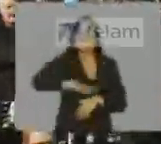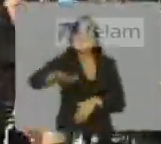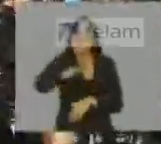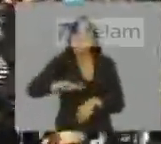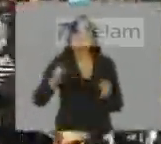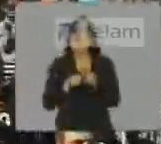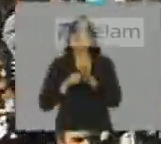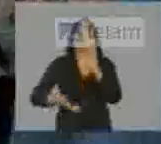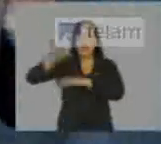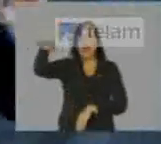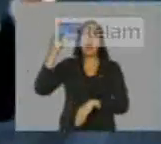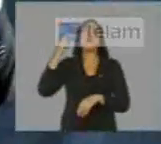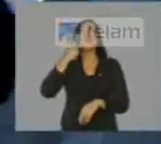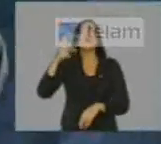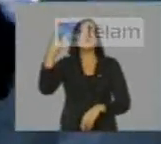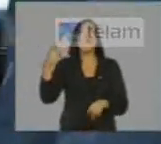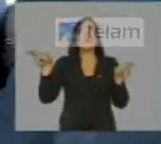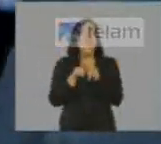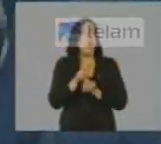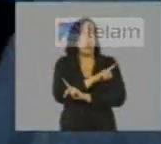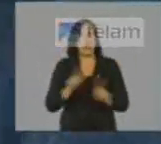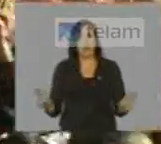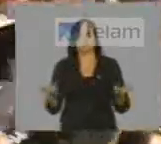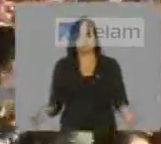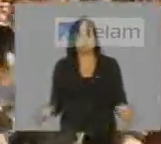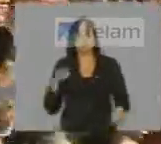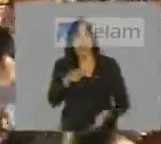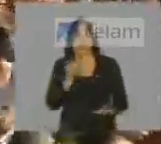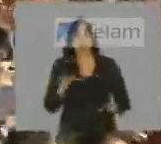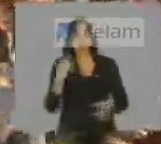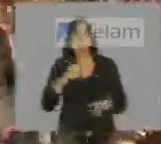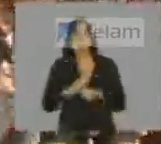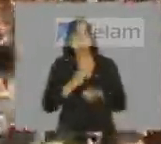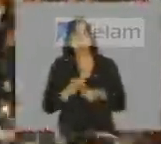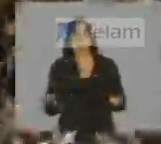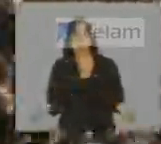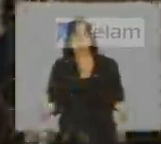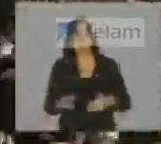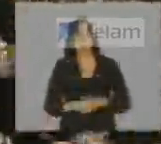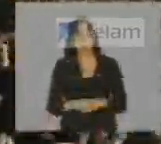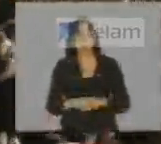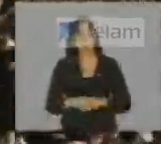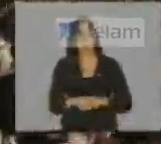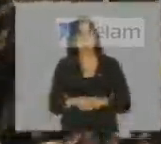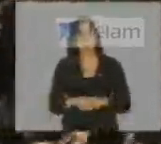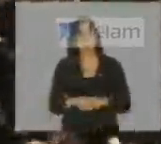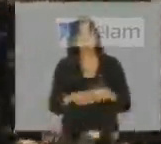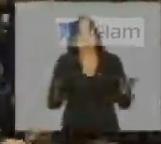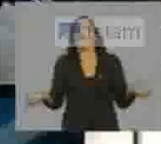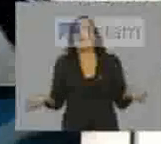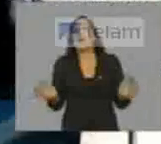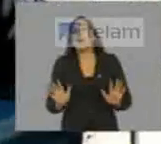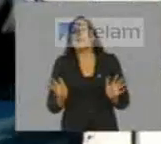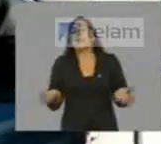pasó en el 2001. Eso es lo que hay que hacer. La verdad. Así que bueno.